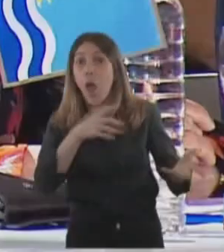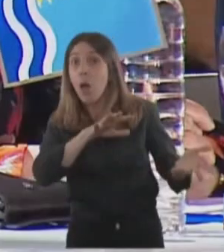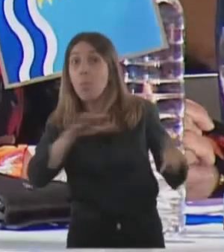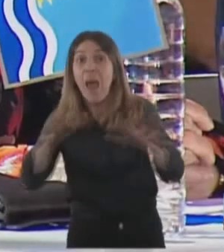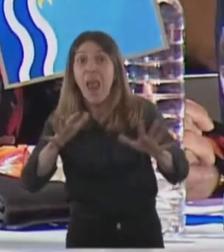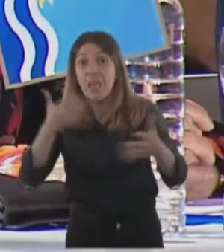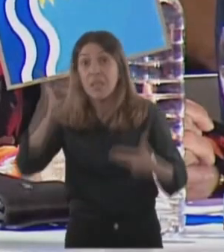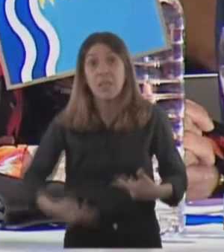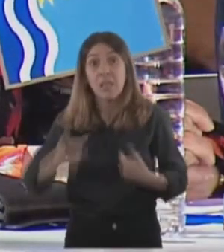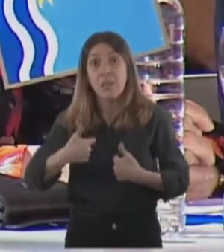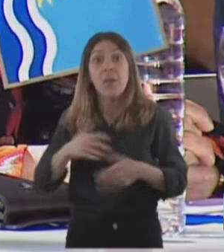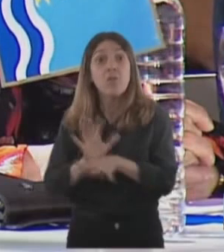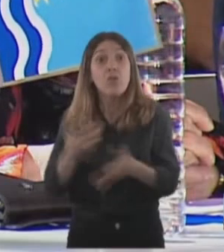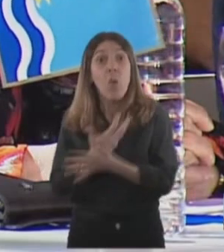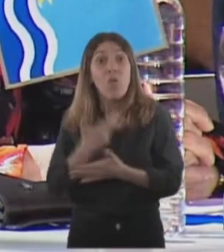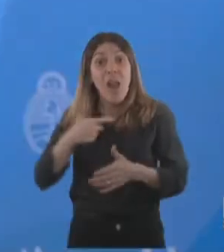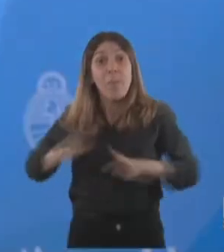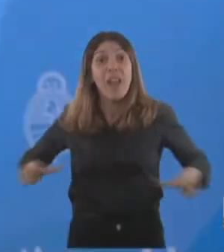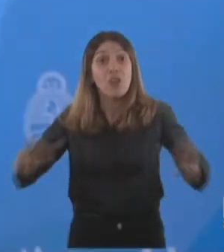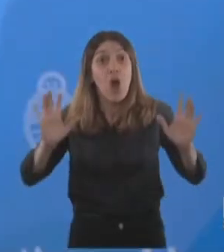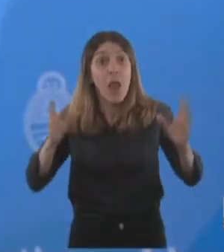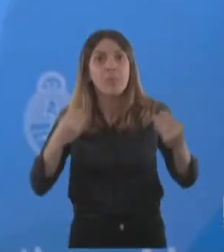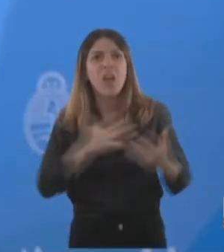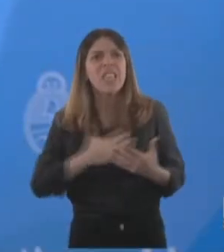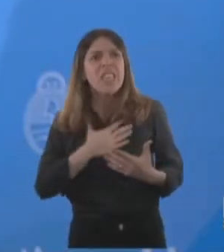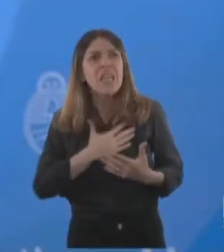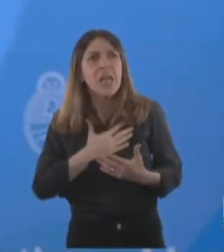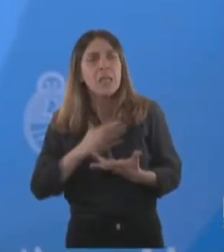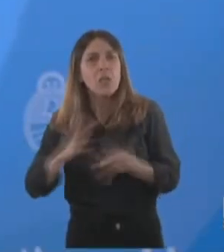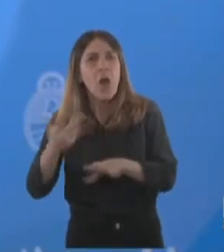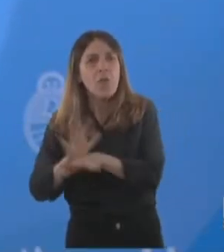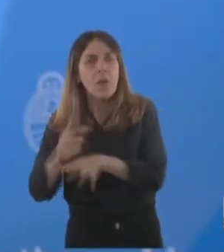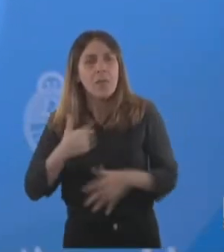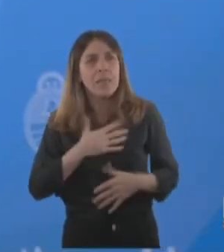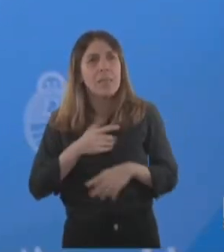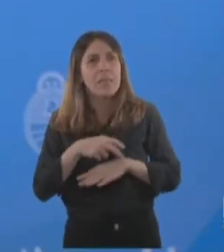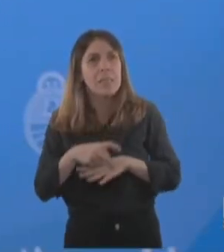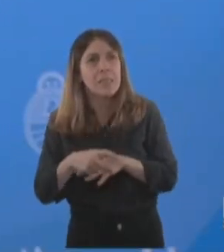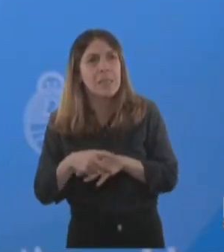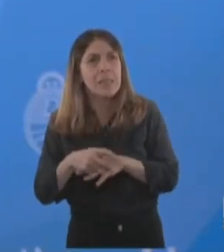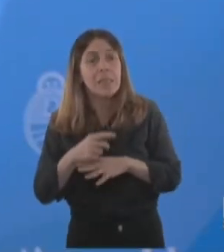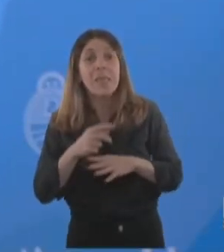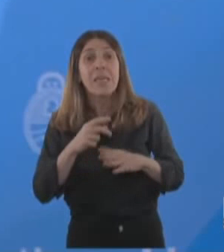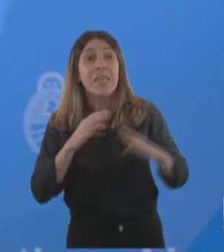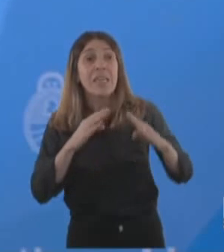la víctima. Porque esa sensación de vulnerabilidad que tiene uno cuando